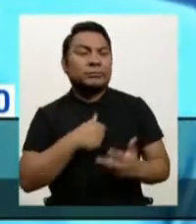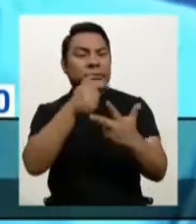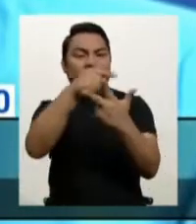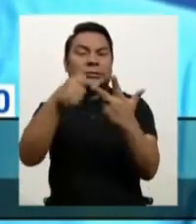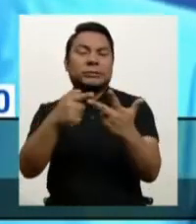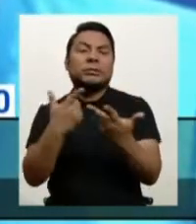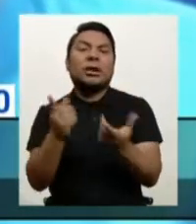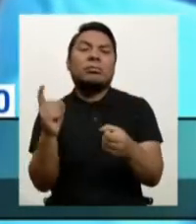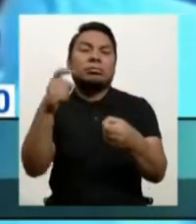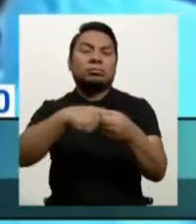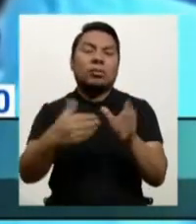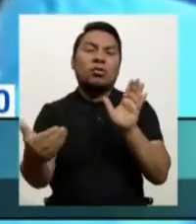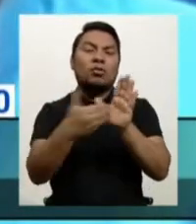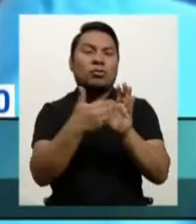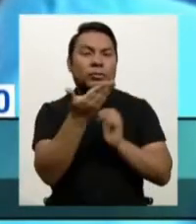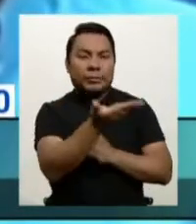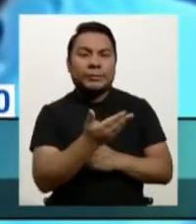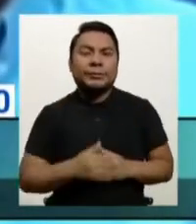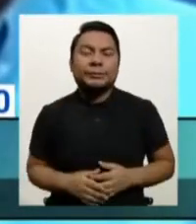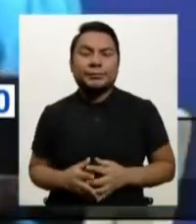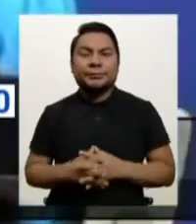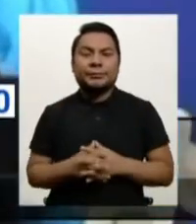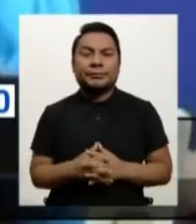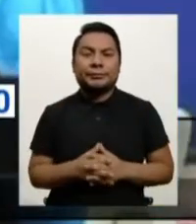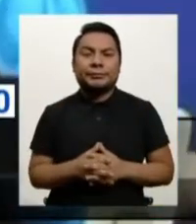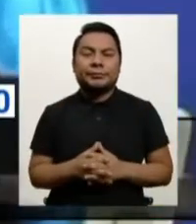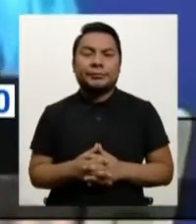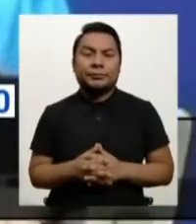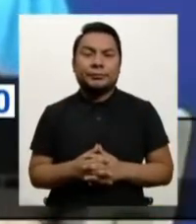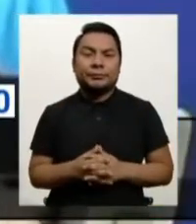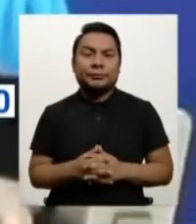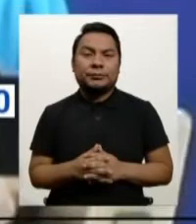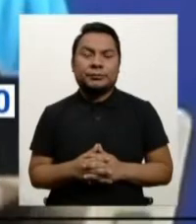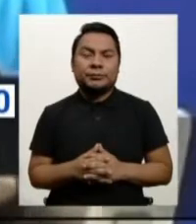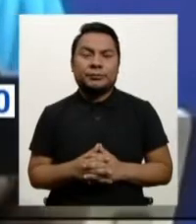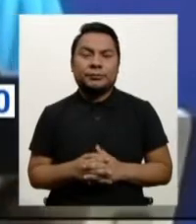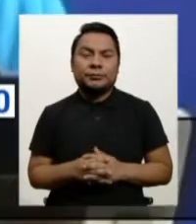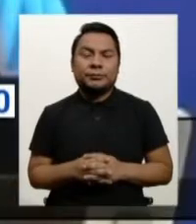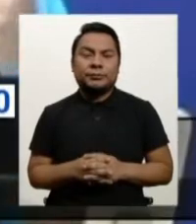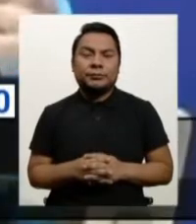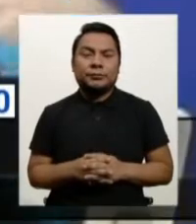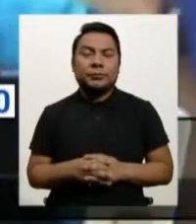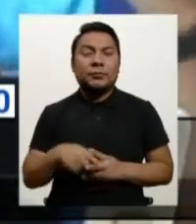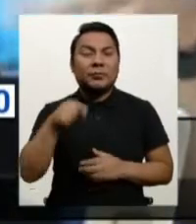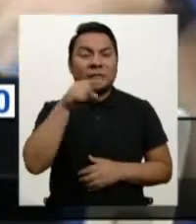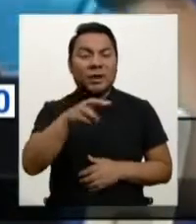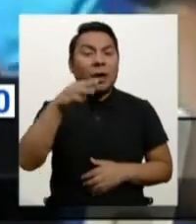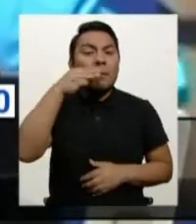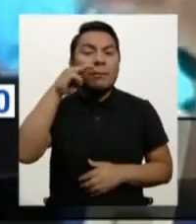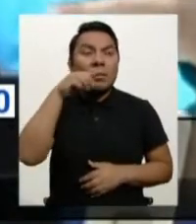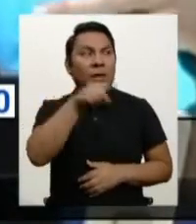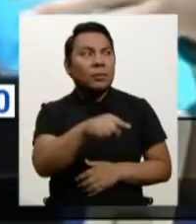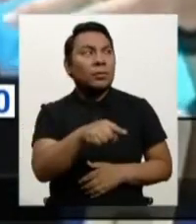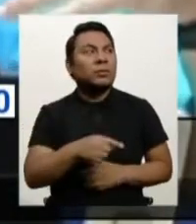en la oposición que buscaba el oficialismo. Ya Maduro, si algo ha